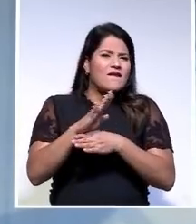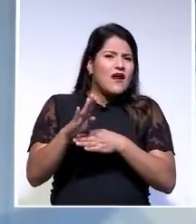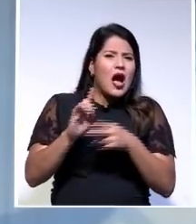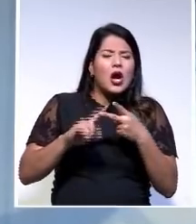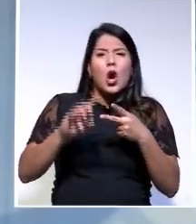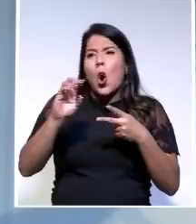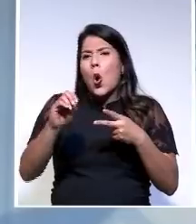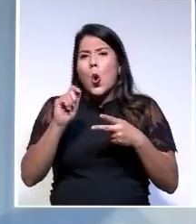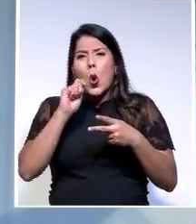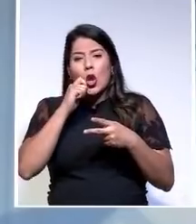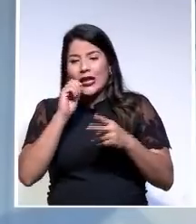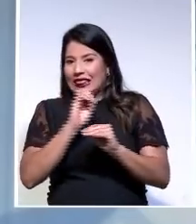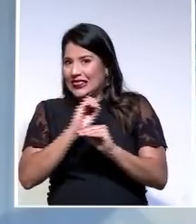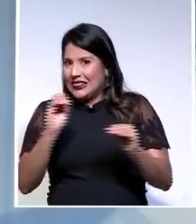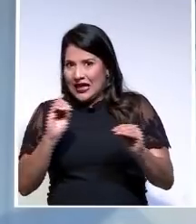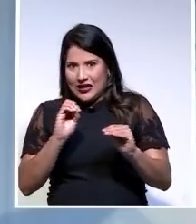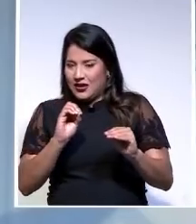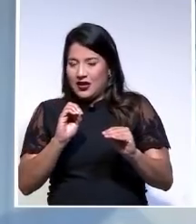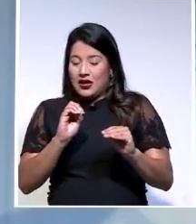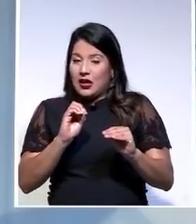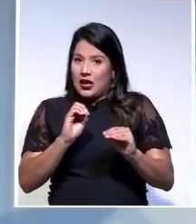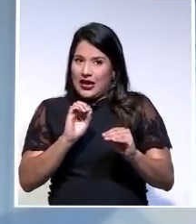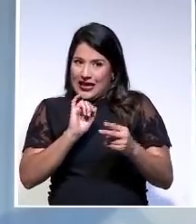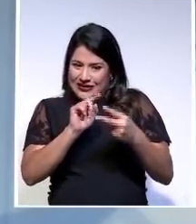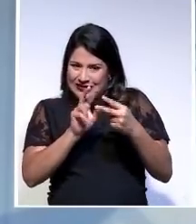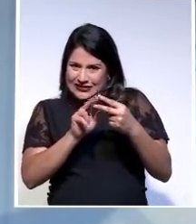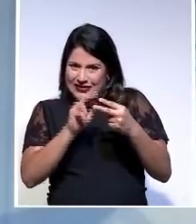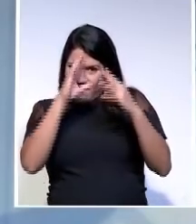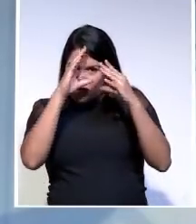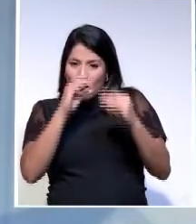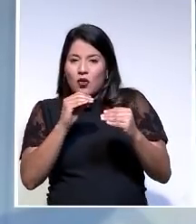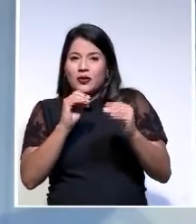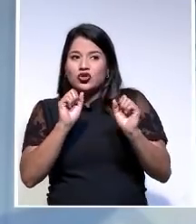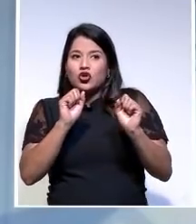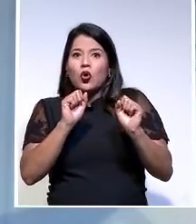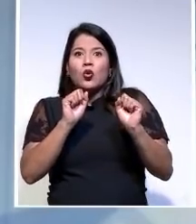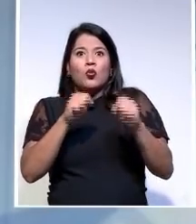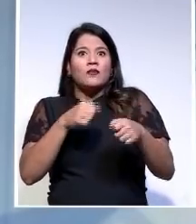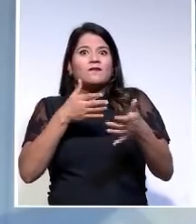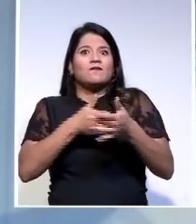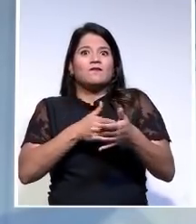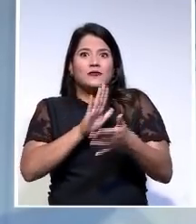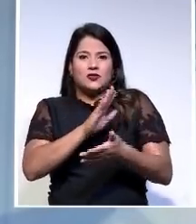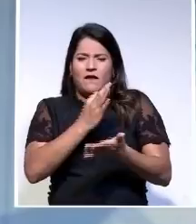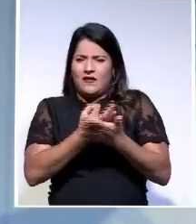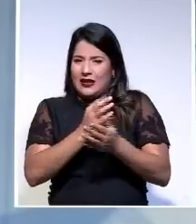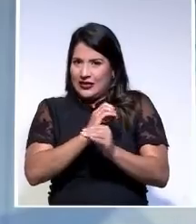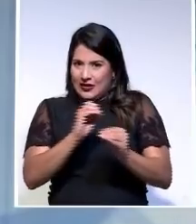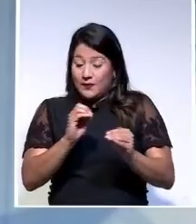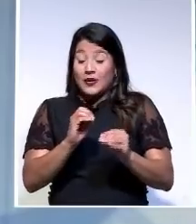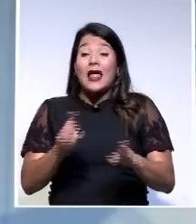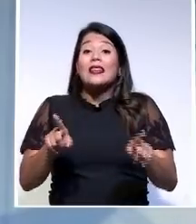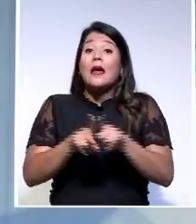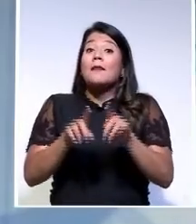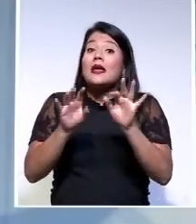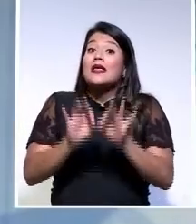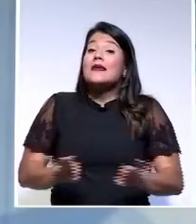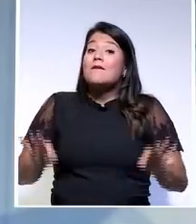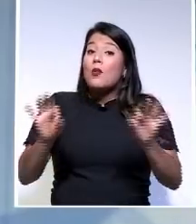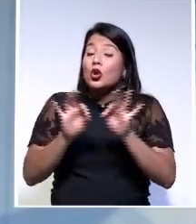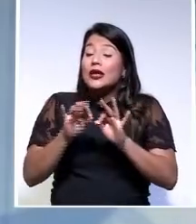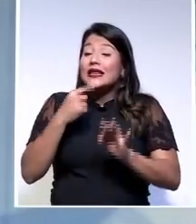de contraseñas que pudieran vulnerar las finanzas de la persona. También es muy importante indicar que el